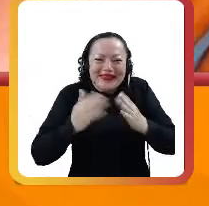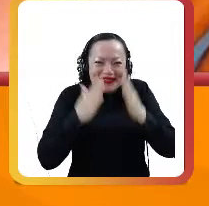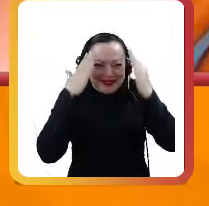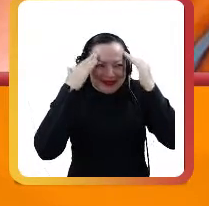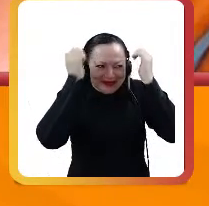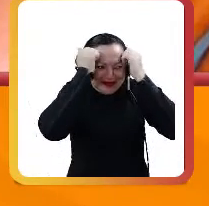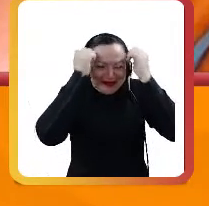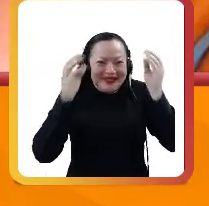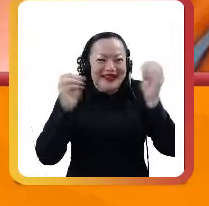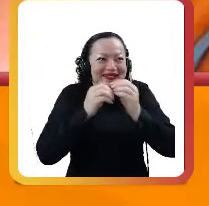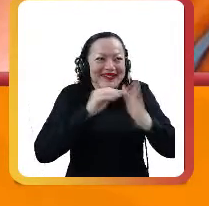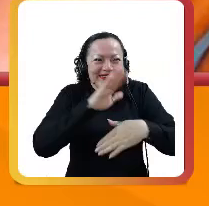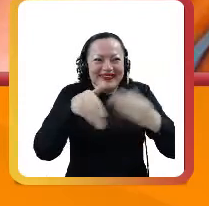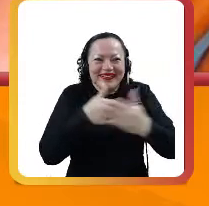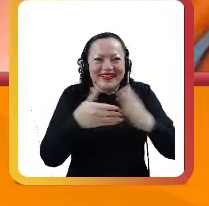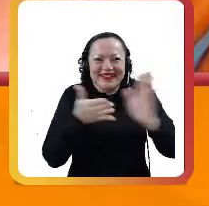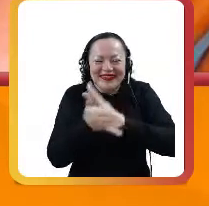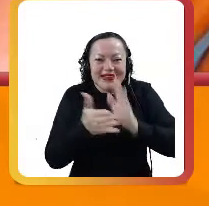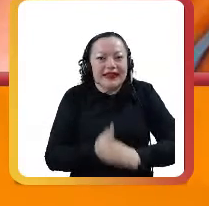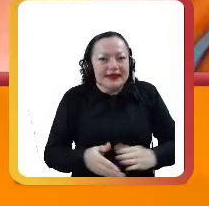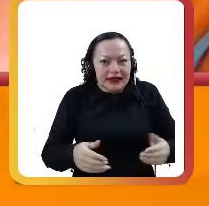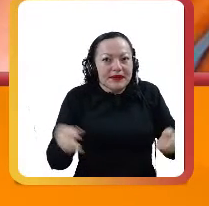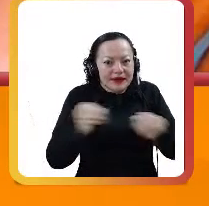la avena también hace como la misma función.